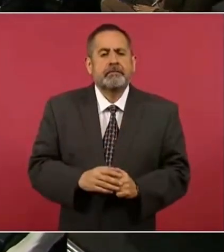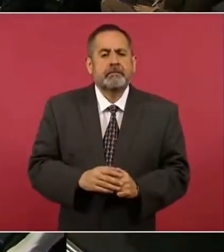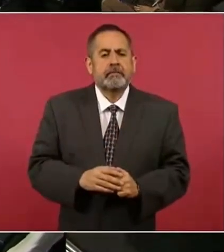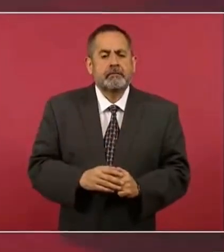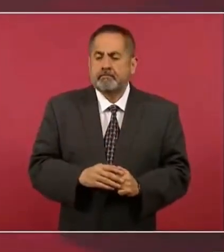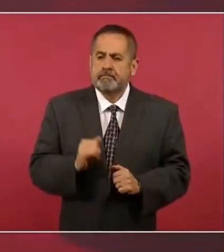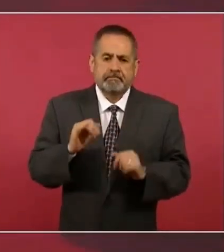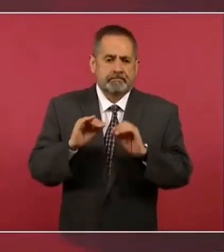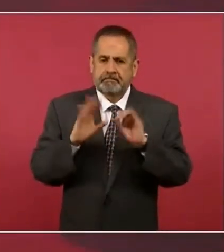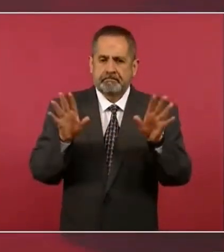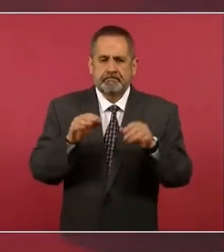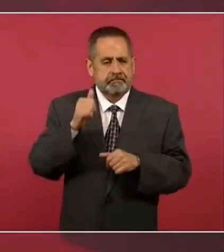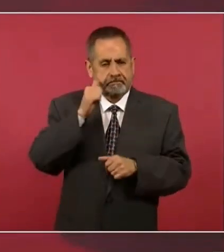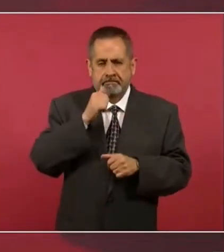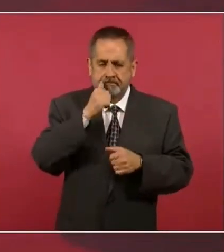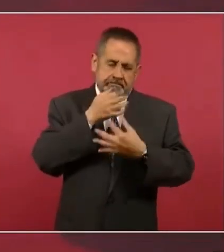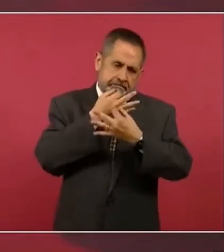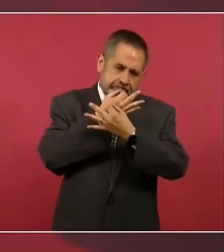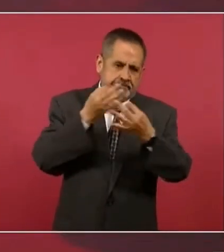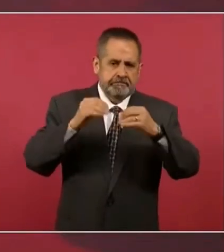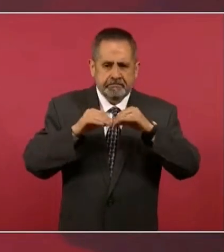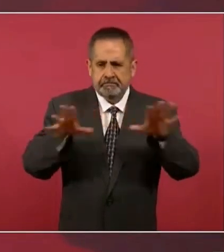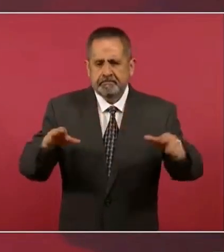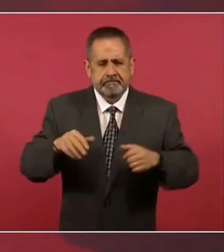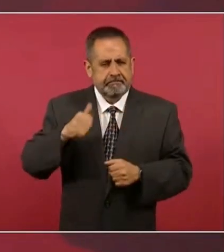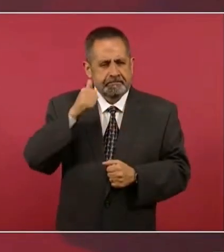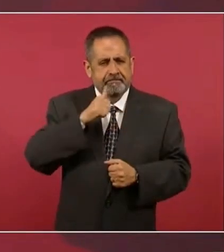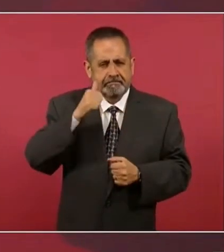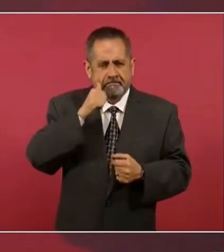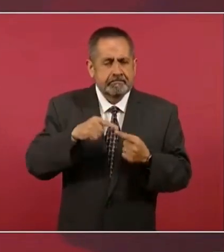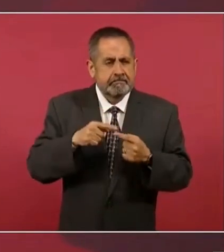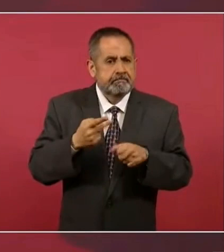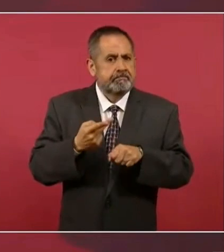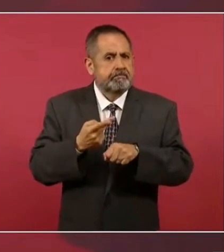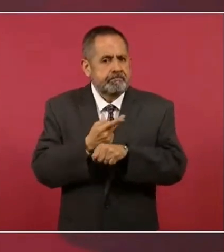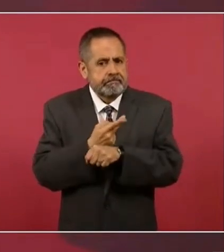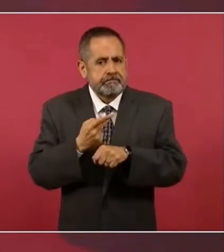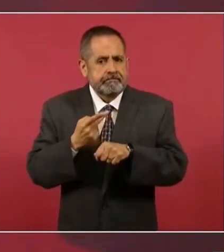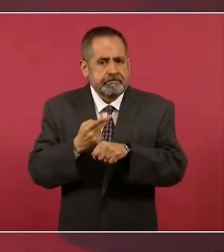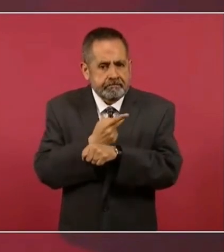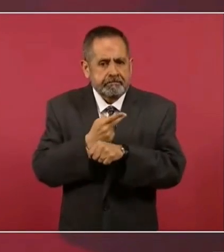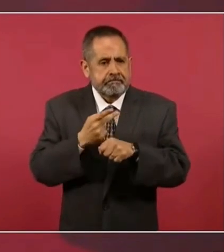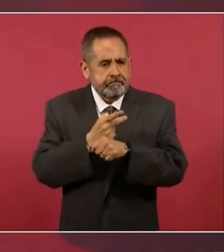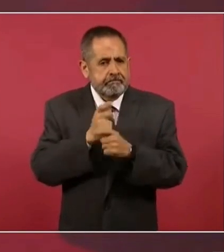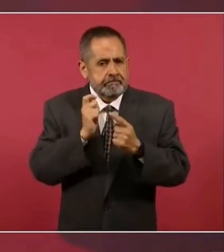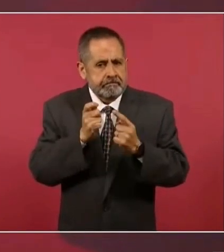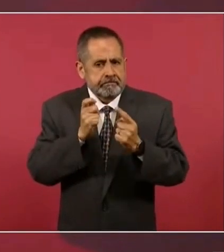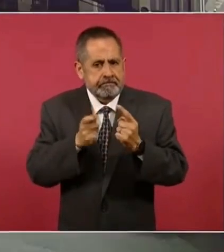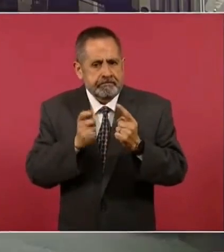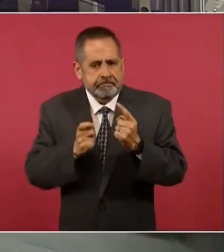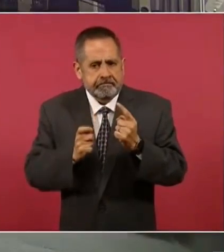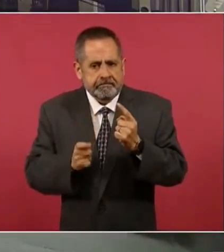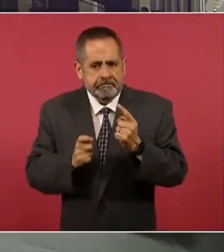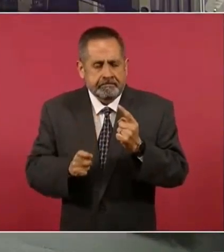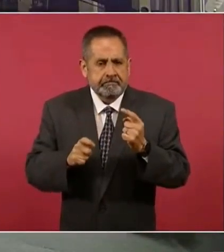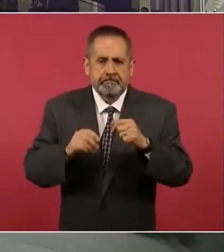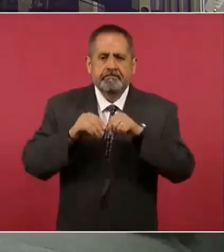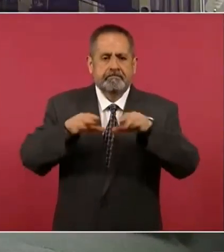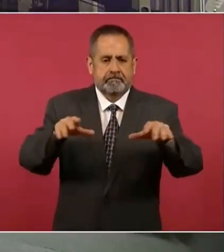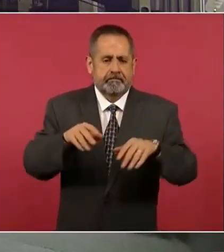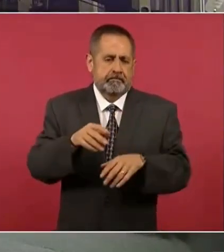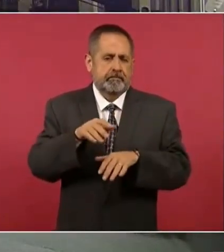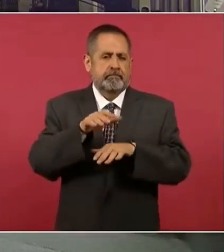Claro que se va a informar permanentemente, ¿no?, de todo el encuentro, de la